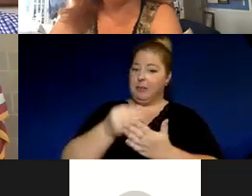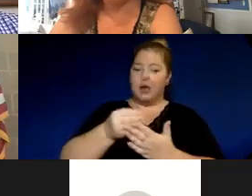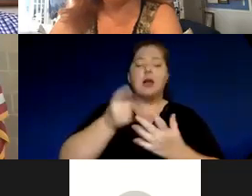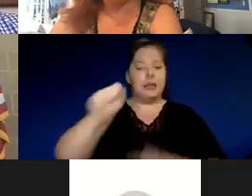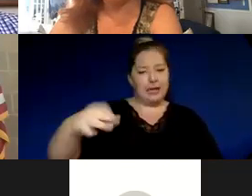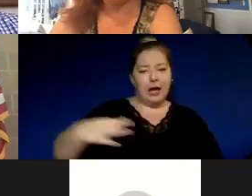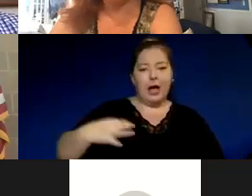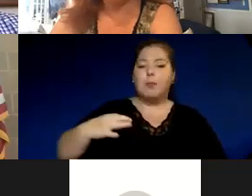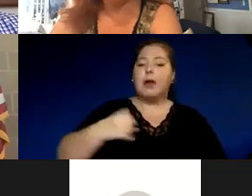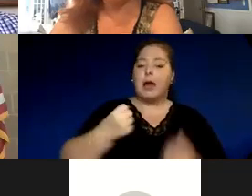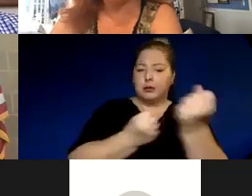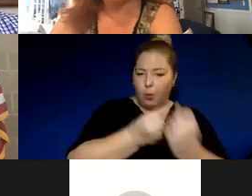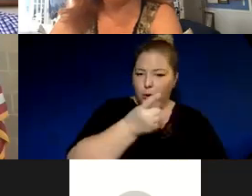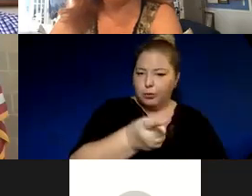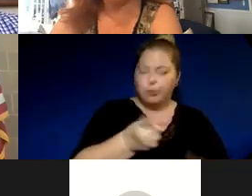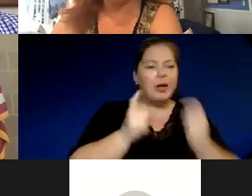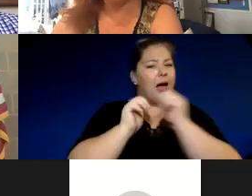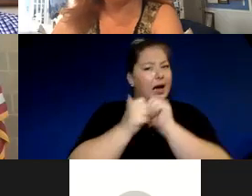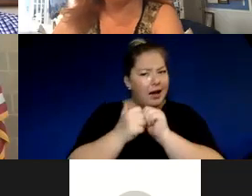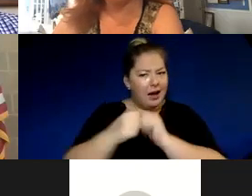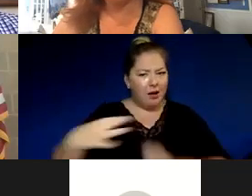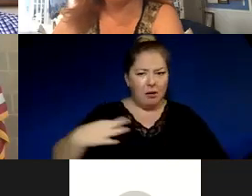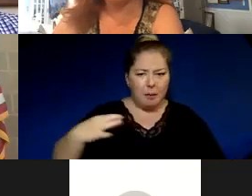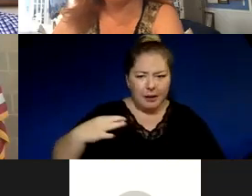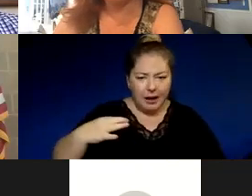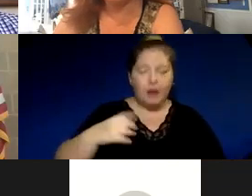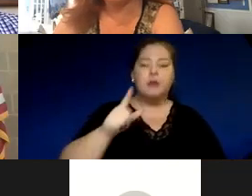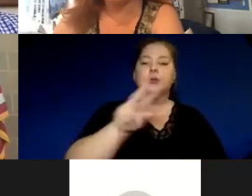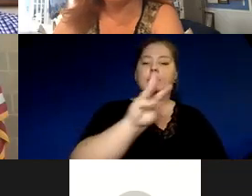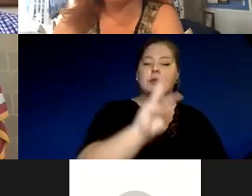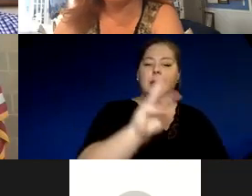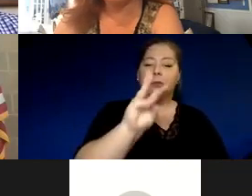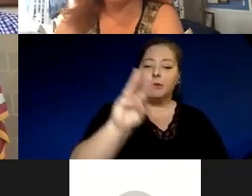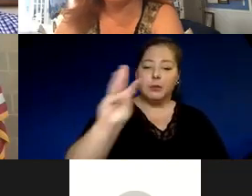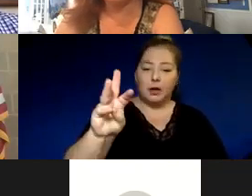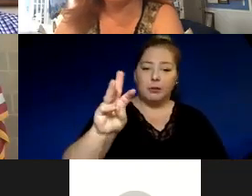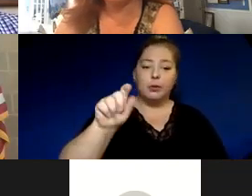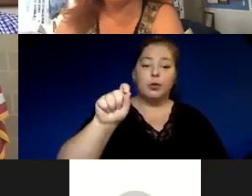pueden solicitar esos fondos de inmediato yendo a